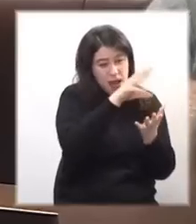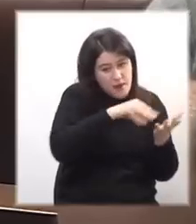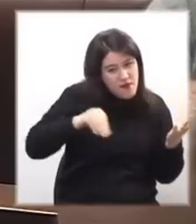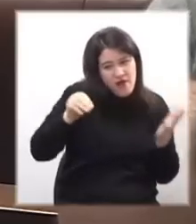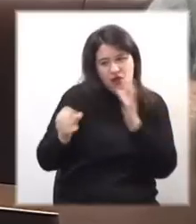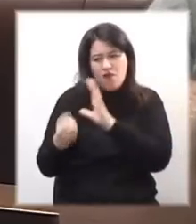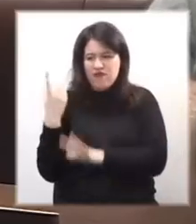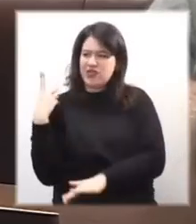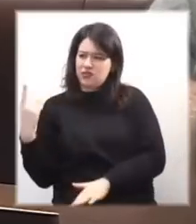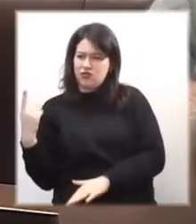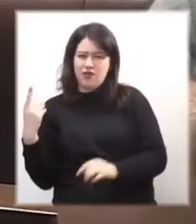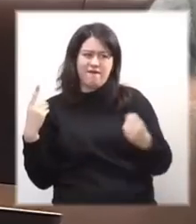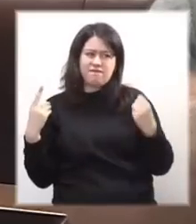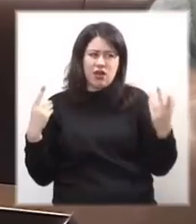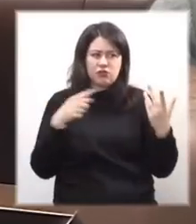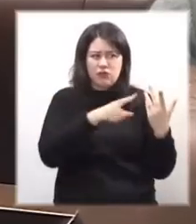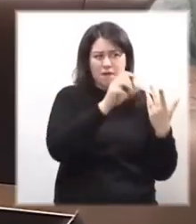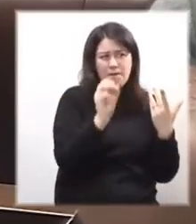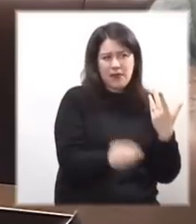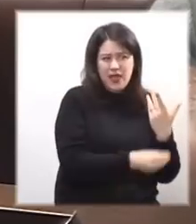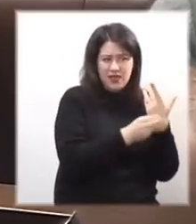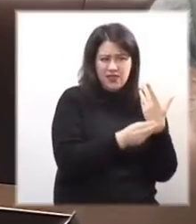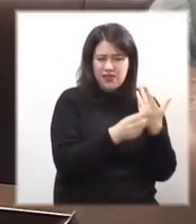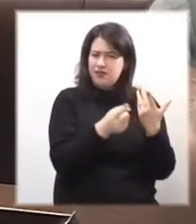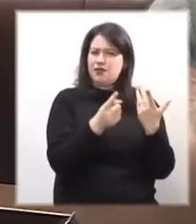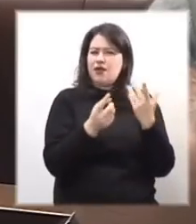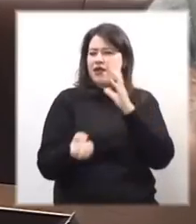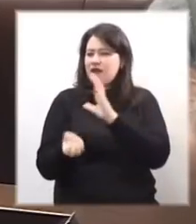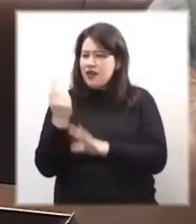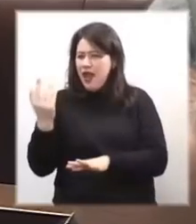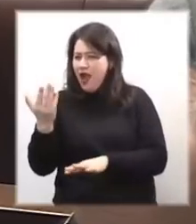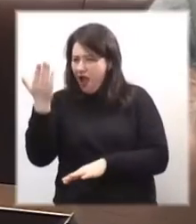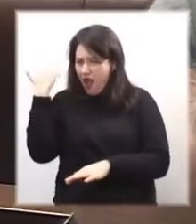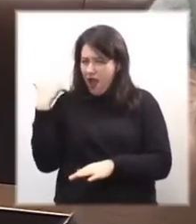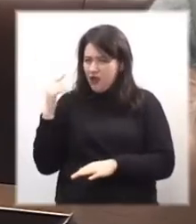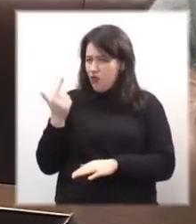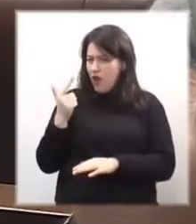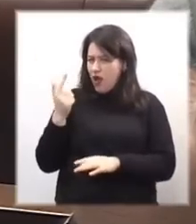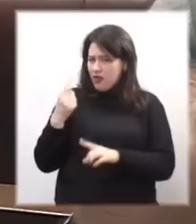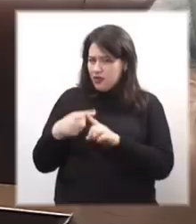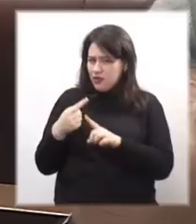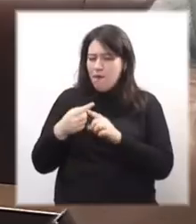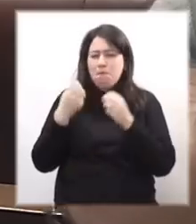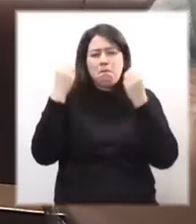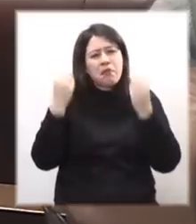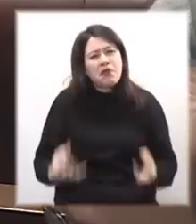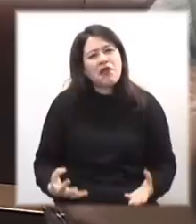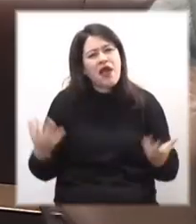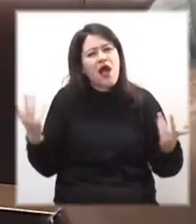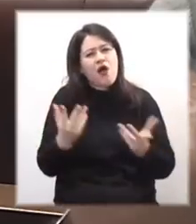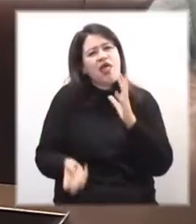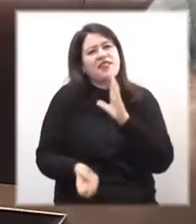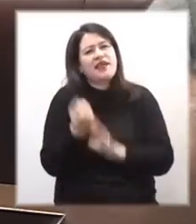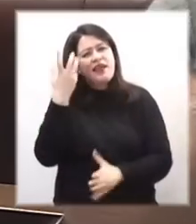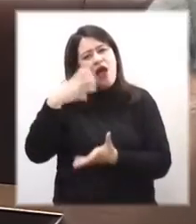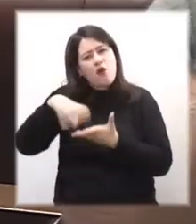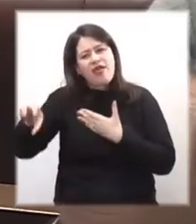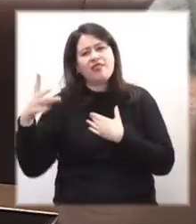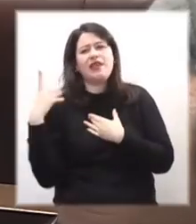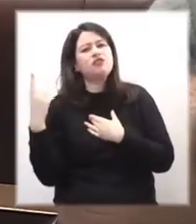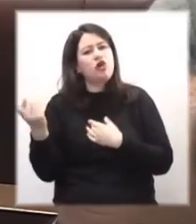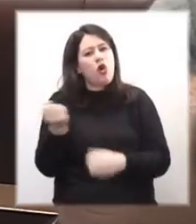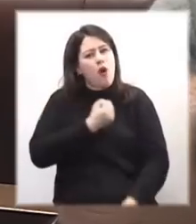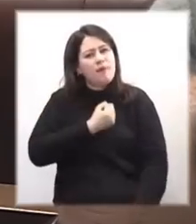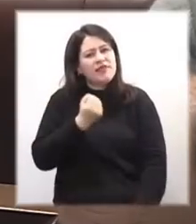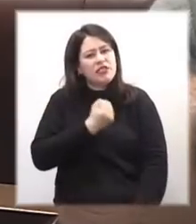dirección? ¿Esto que se va a crear ya no existe en la Policía Nacional? ¿Por qué se crea ahora una dirección de homicidios